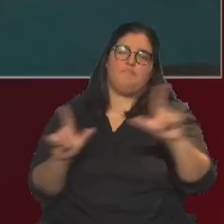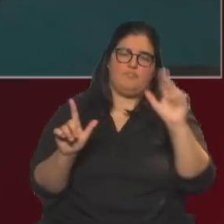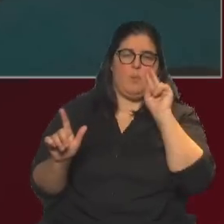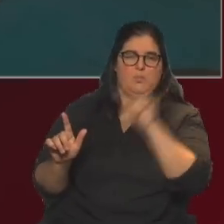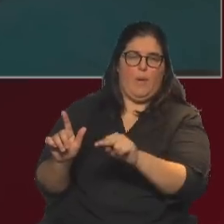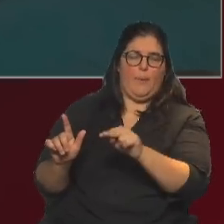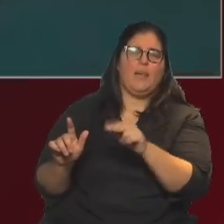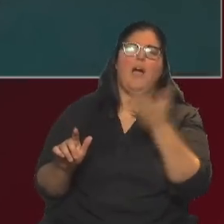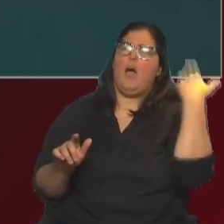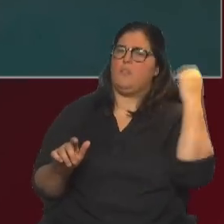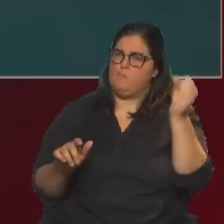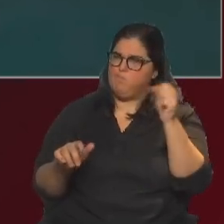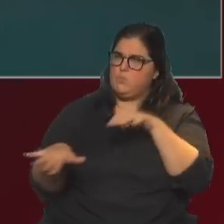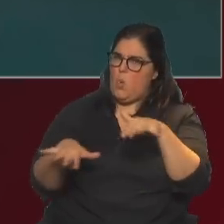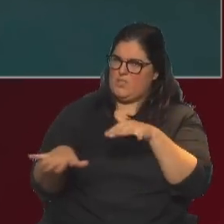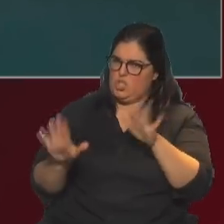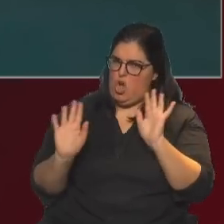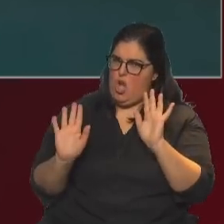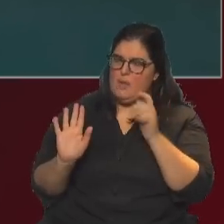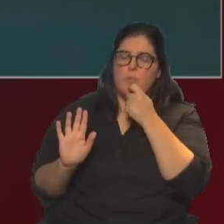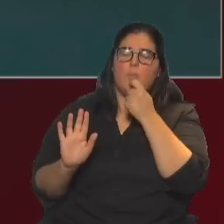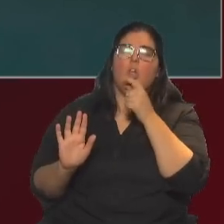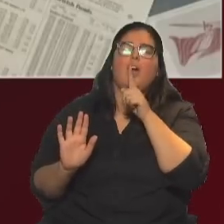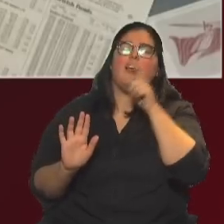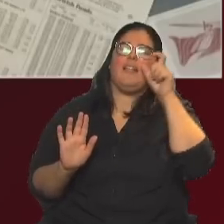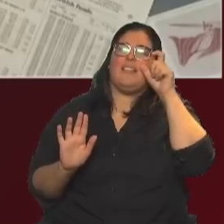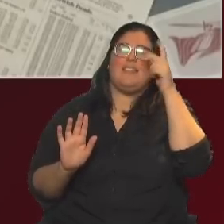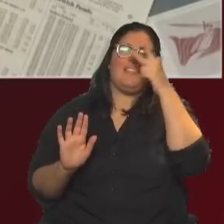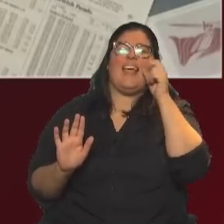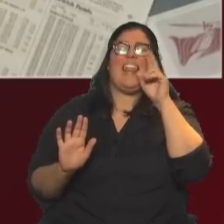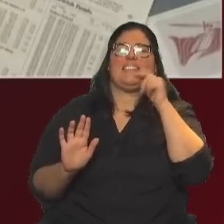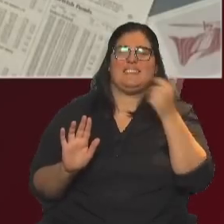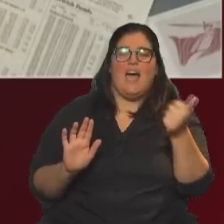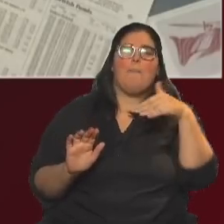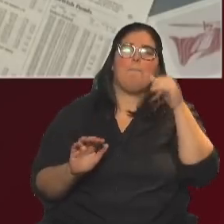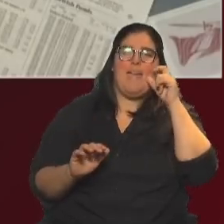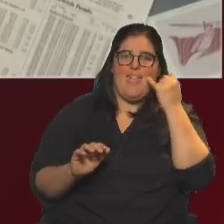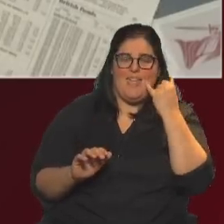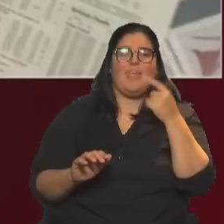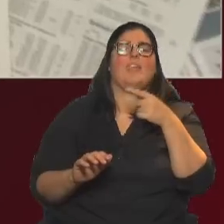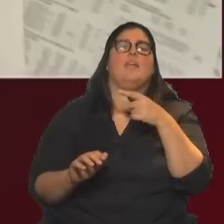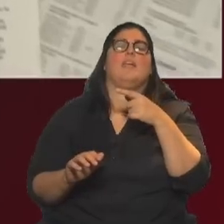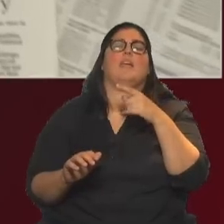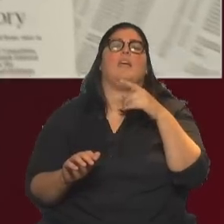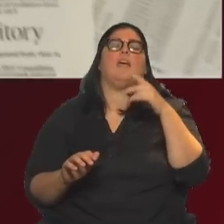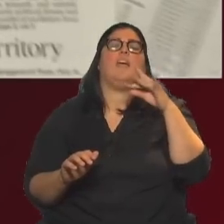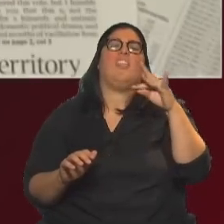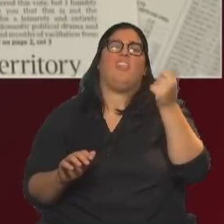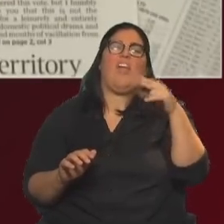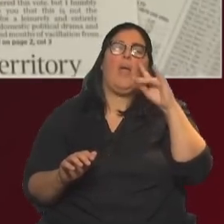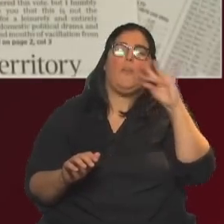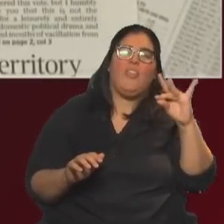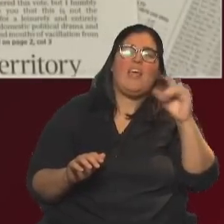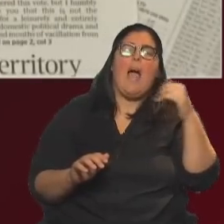hubo situaciones en el pasado. Theresa May, lo recordamos hace poco. El propio David Cameron, que si bien logró